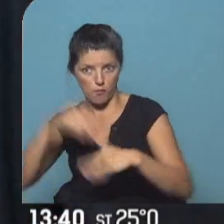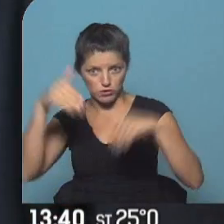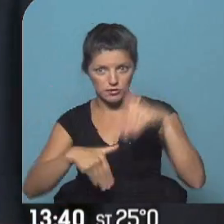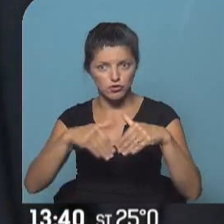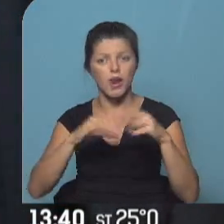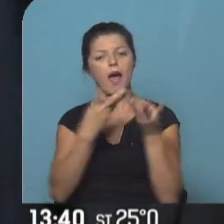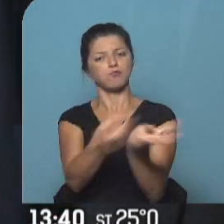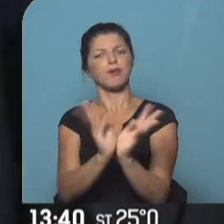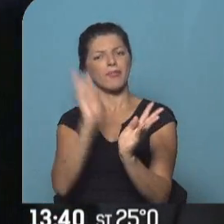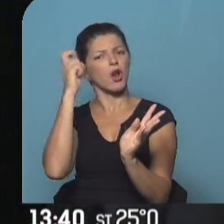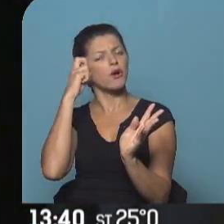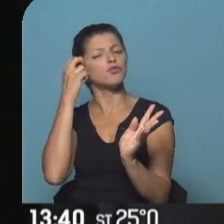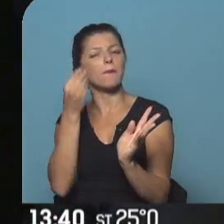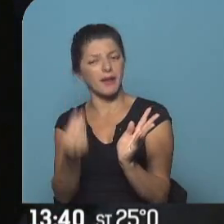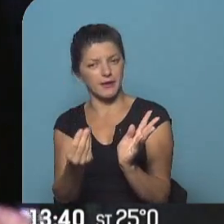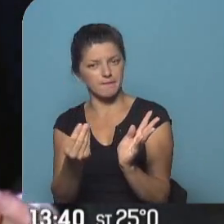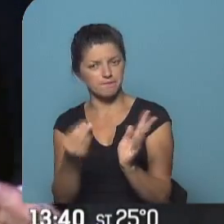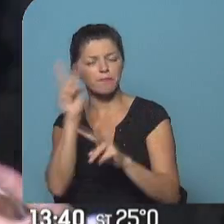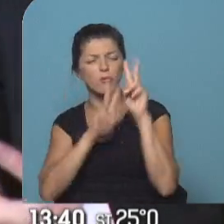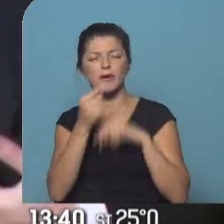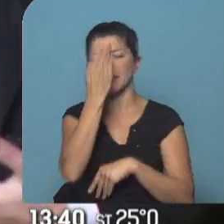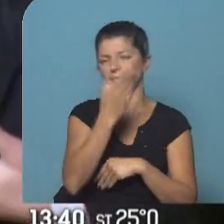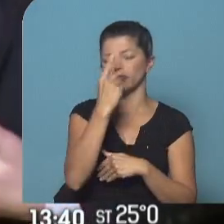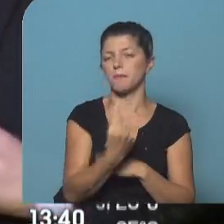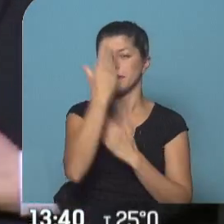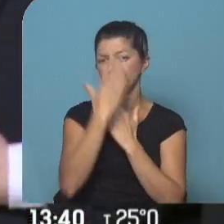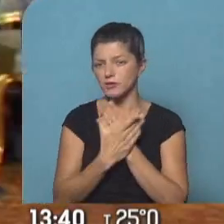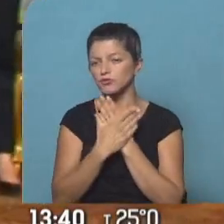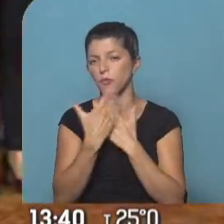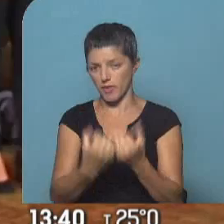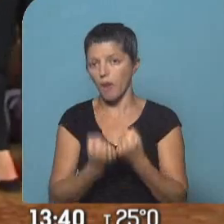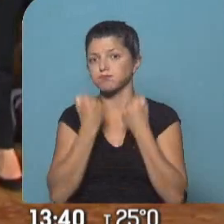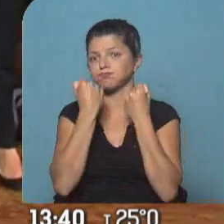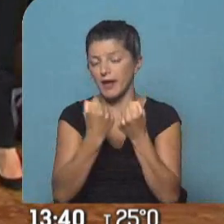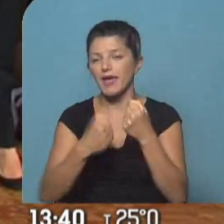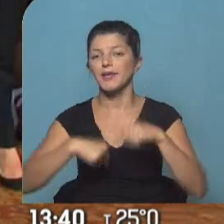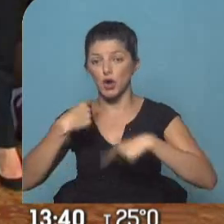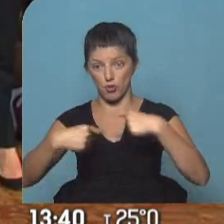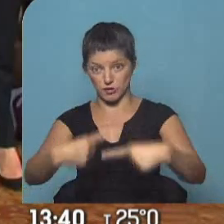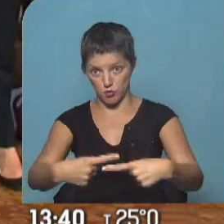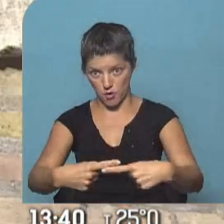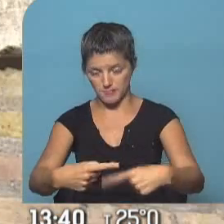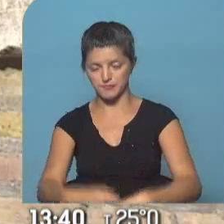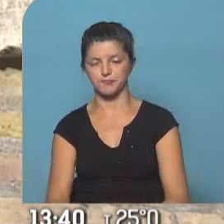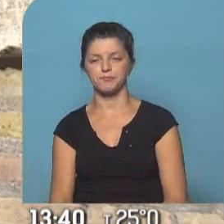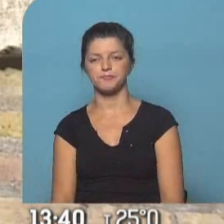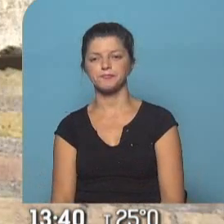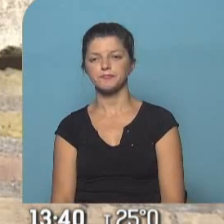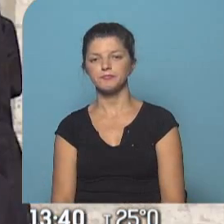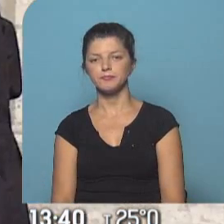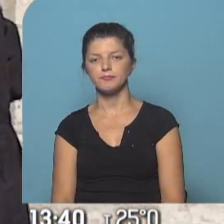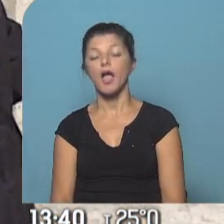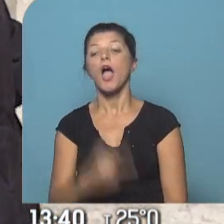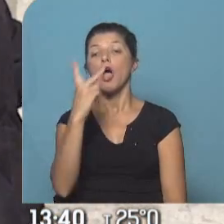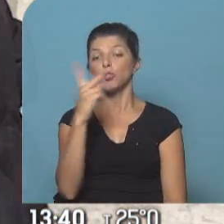actual ejecutivo, a cargo de Gentiloni, llegue con fuerzas para alargar su periodo en funciones en caso de ser necesario. Es que 2